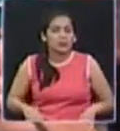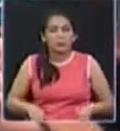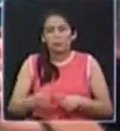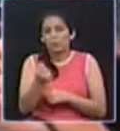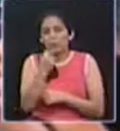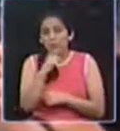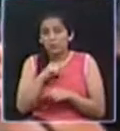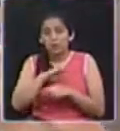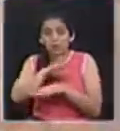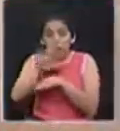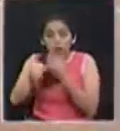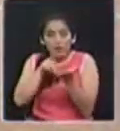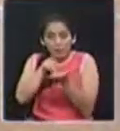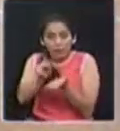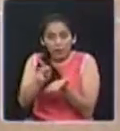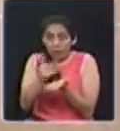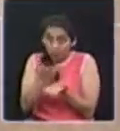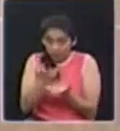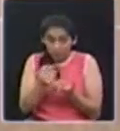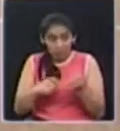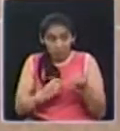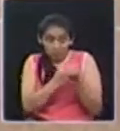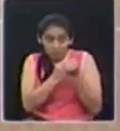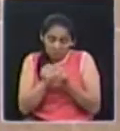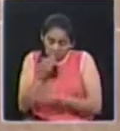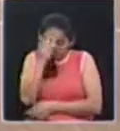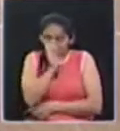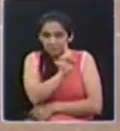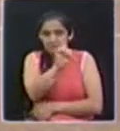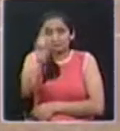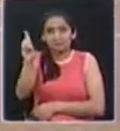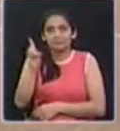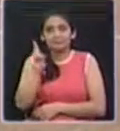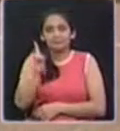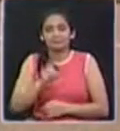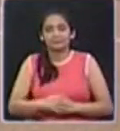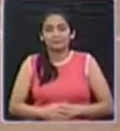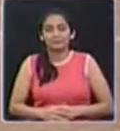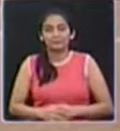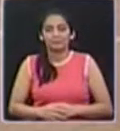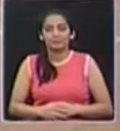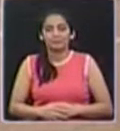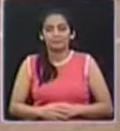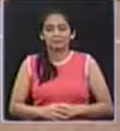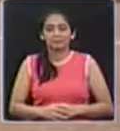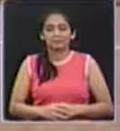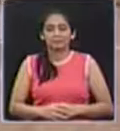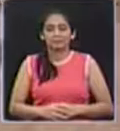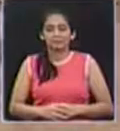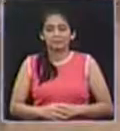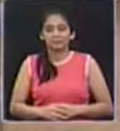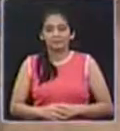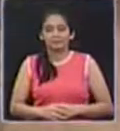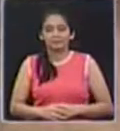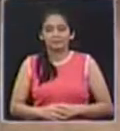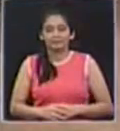el grupo del banquero, tienen que desde ahorita ya guardar los cheques. Tienen que desde ahorita guardar y tener su alcancía, porque ya los servicios de atenciones de